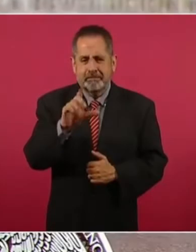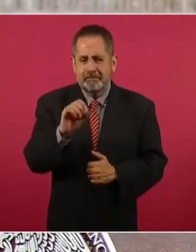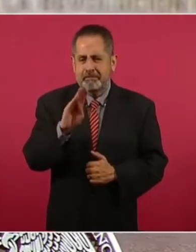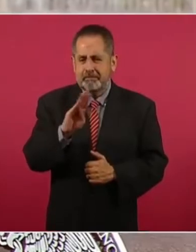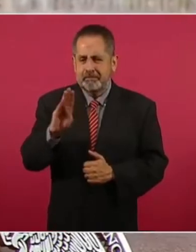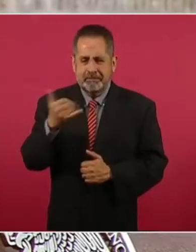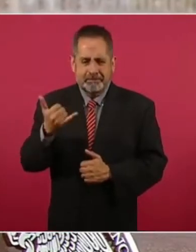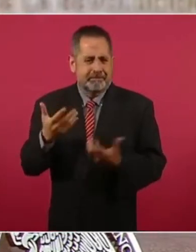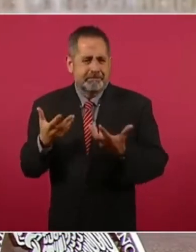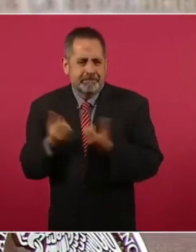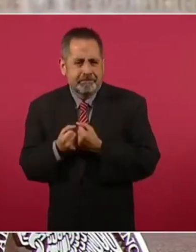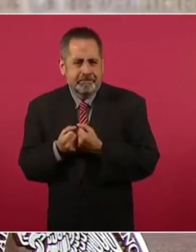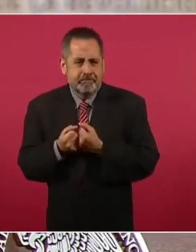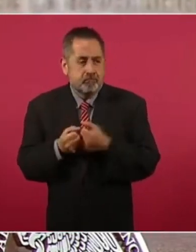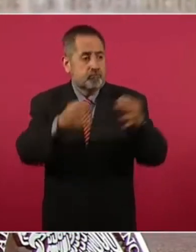de